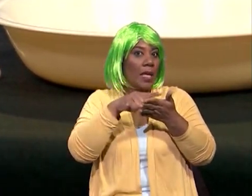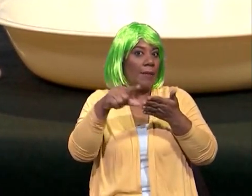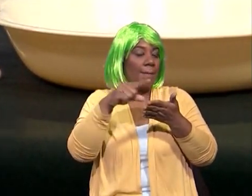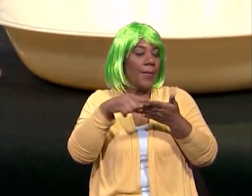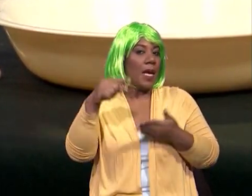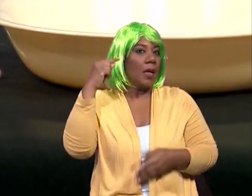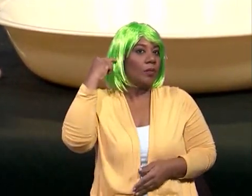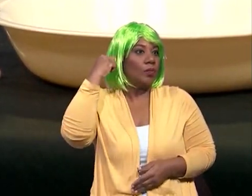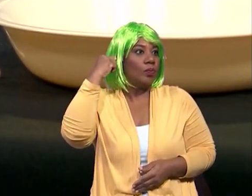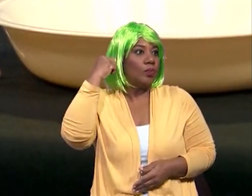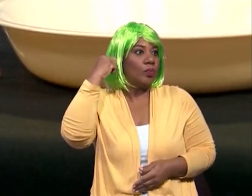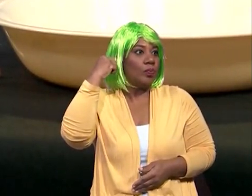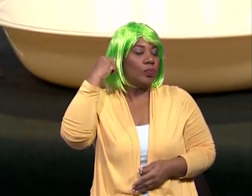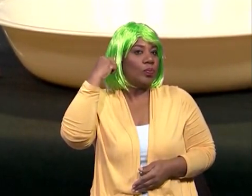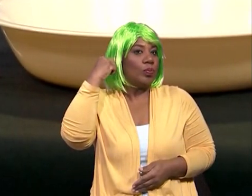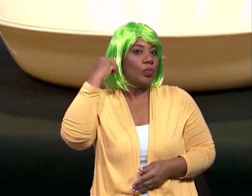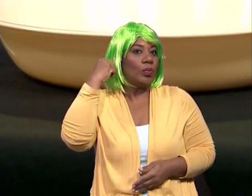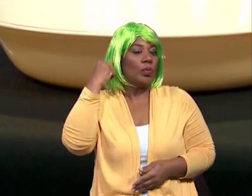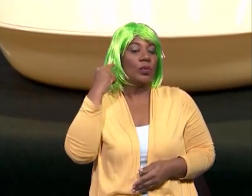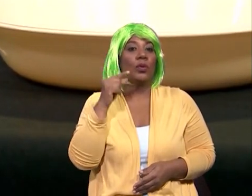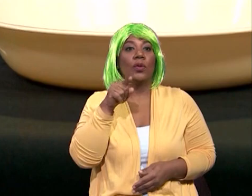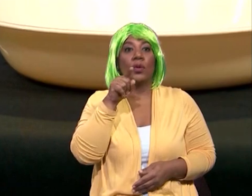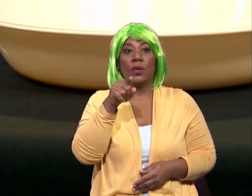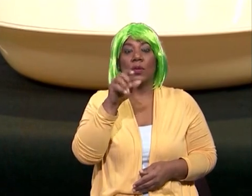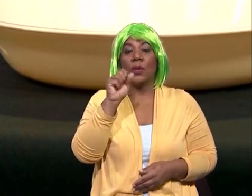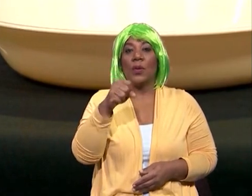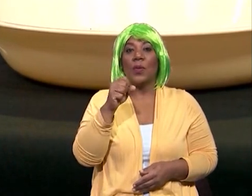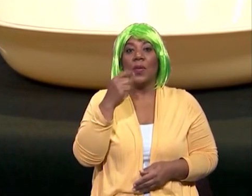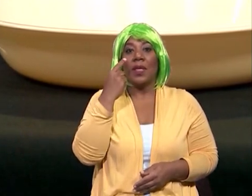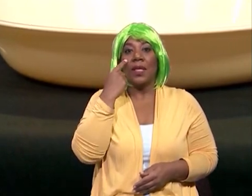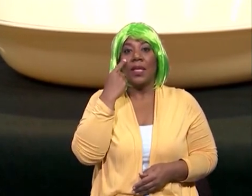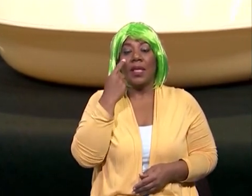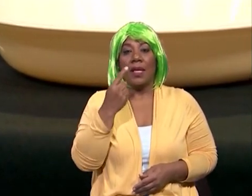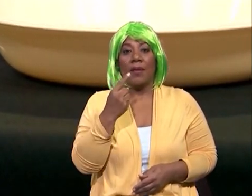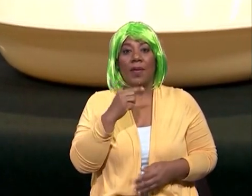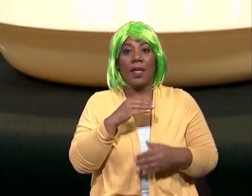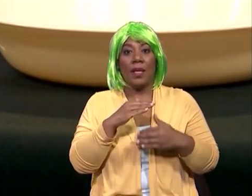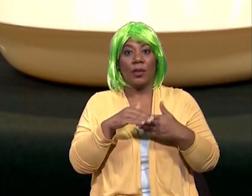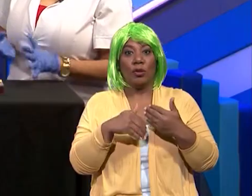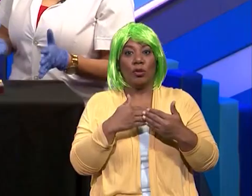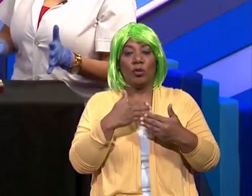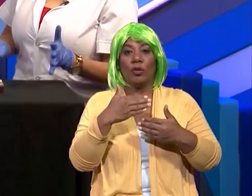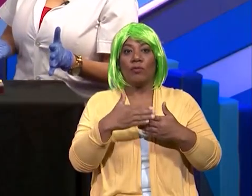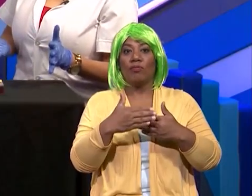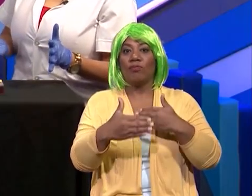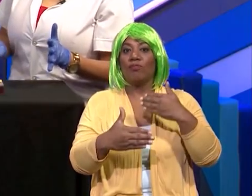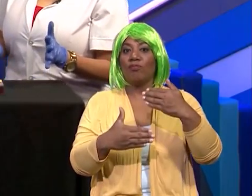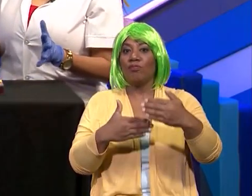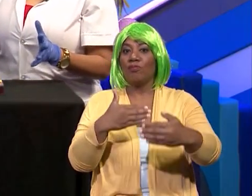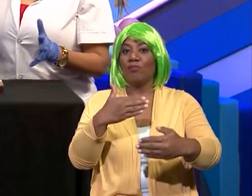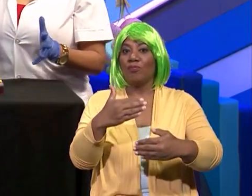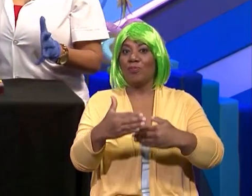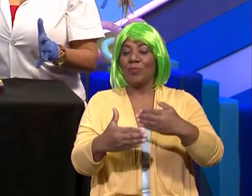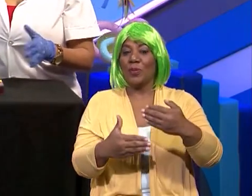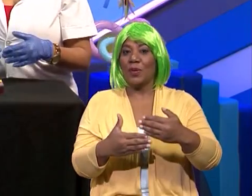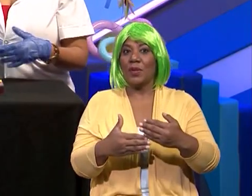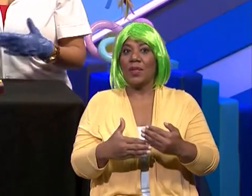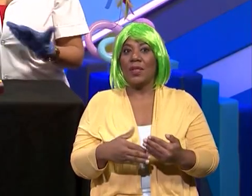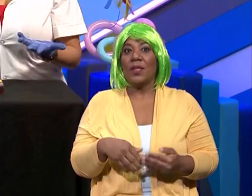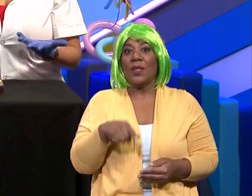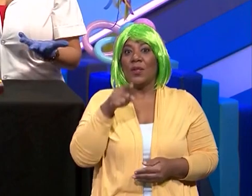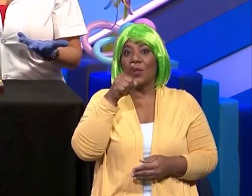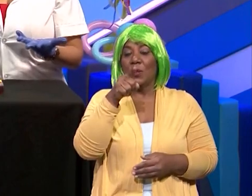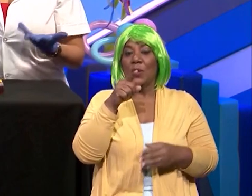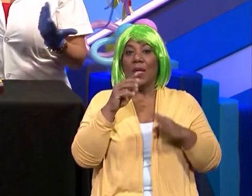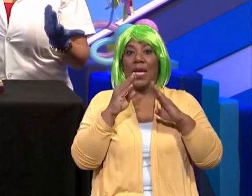es algo que ustedes van a ver y estoy seguro que se van a dar cuenta todo este proceso. Bien, esta experiencia la estamos realizando porque yo sé